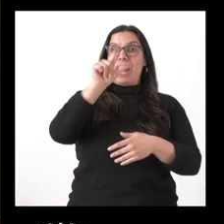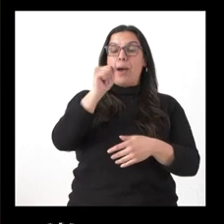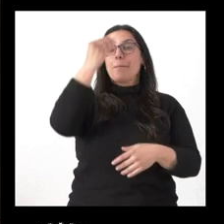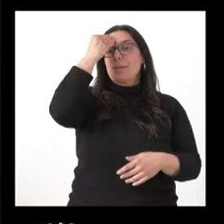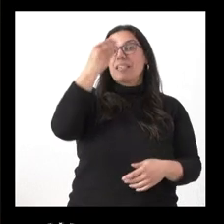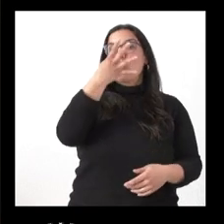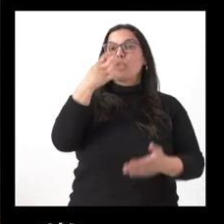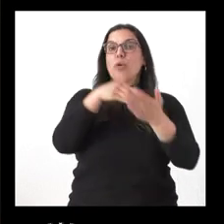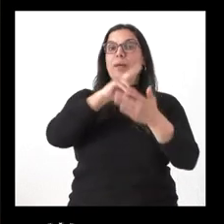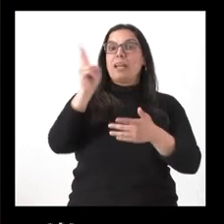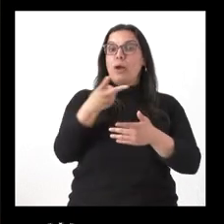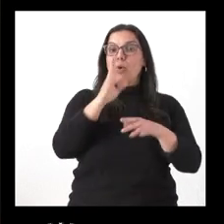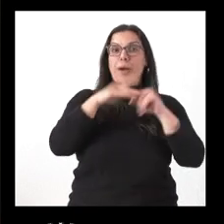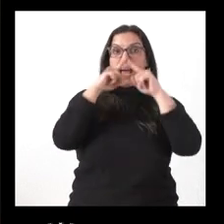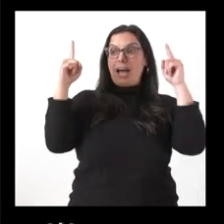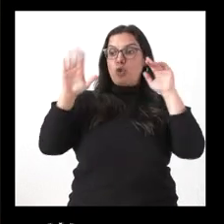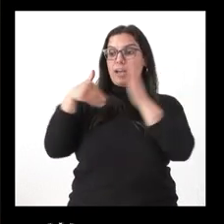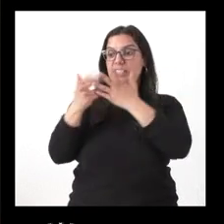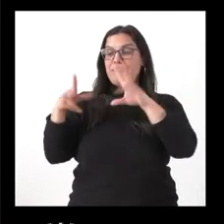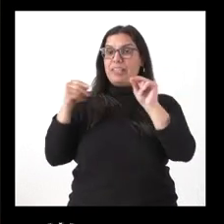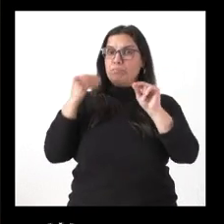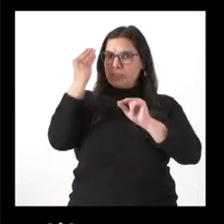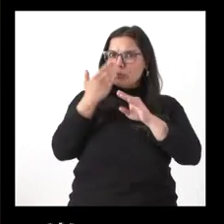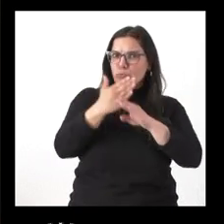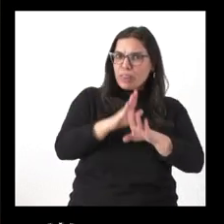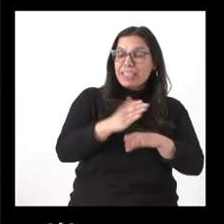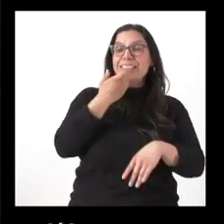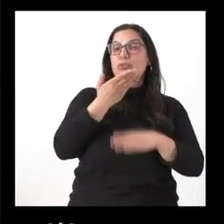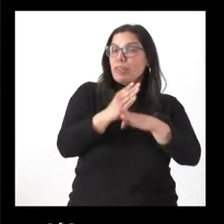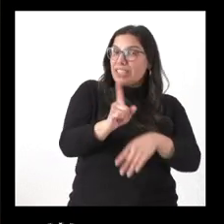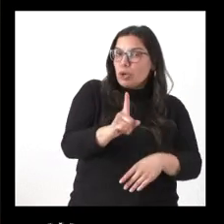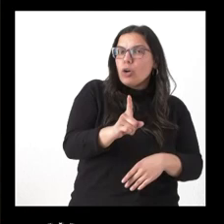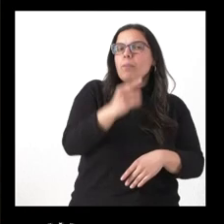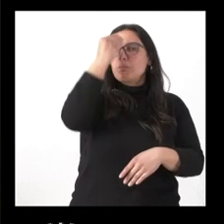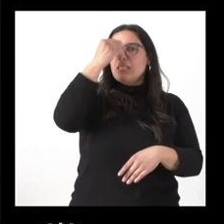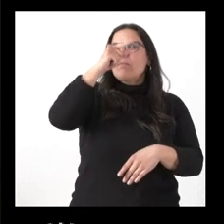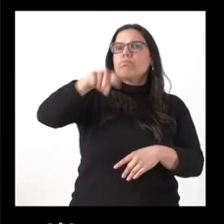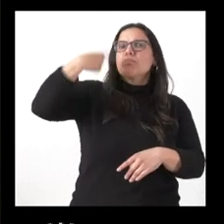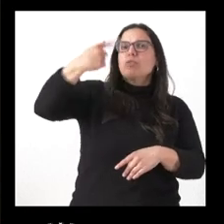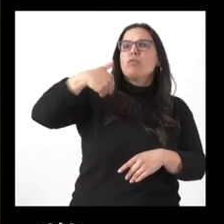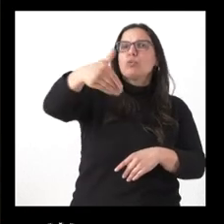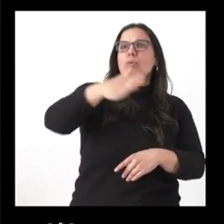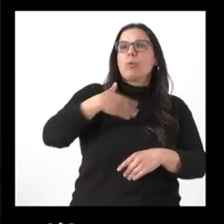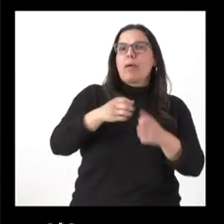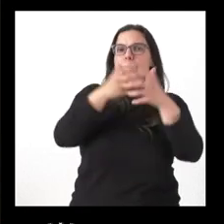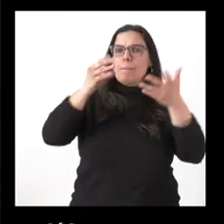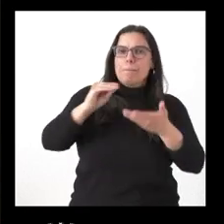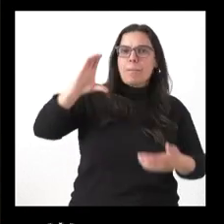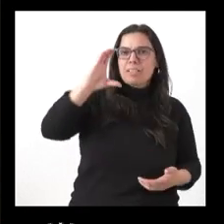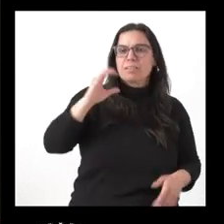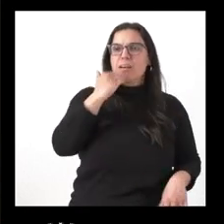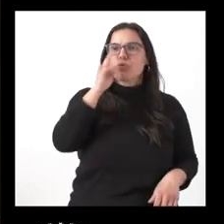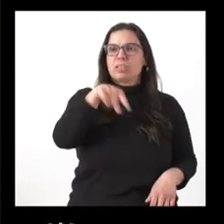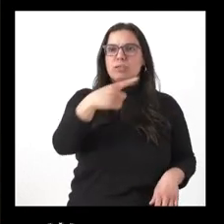400.000 euros para terminar el año y en caso de no ser así si la junta se plantea en algún momento ampliar esa subvención más adelante